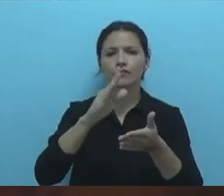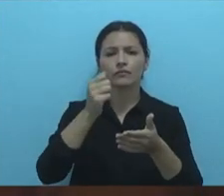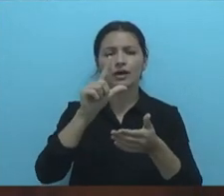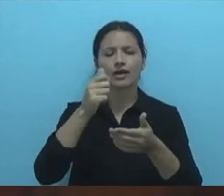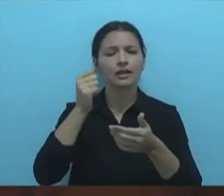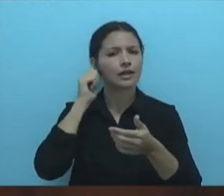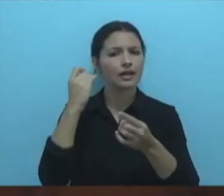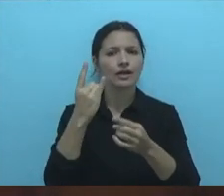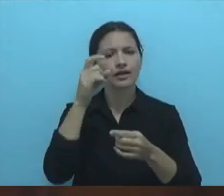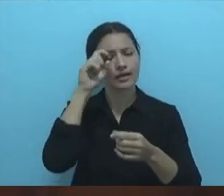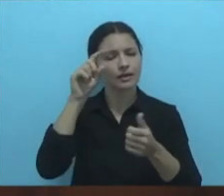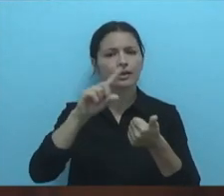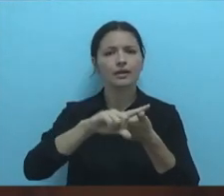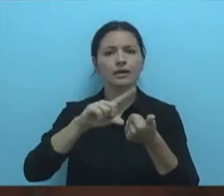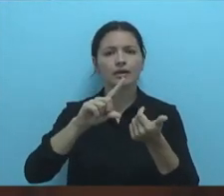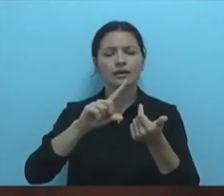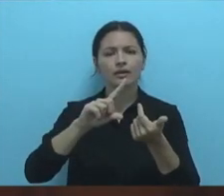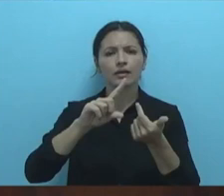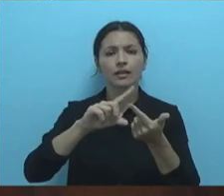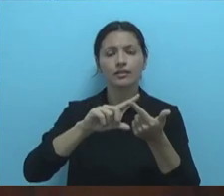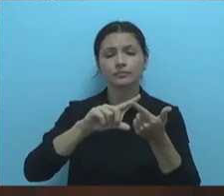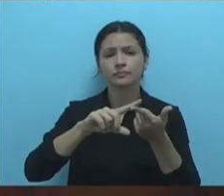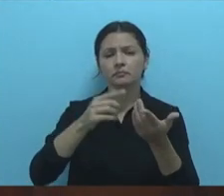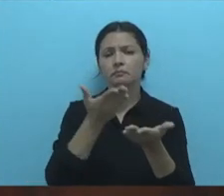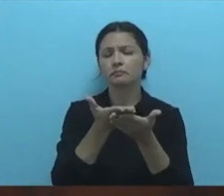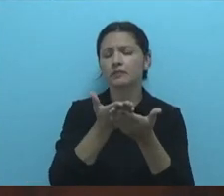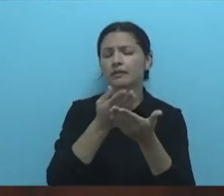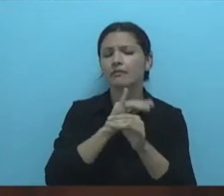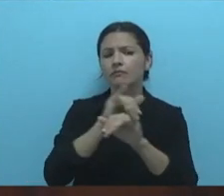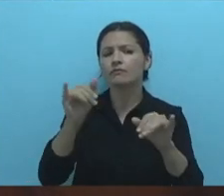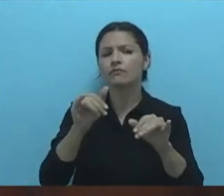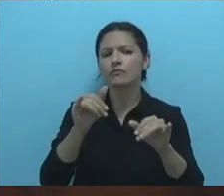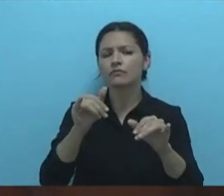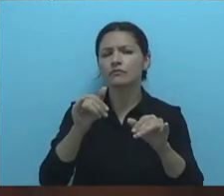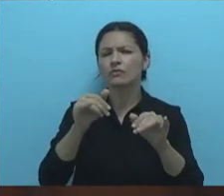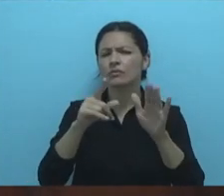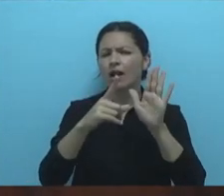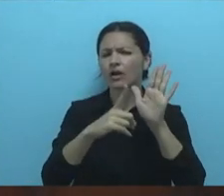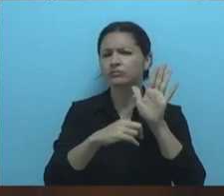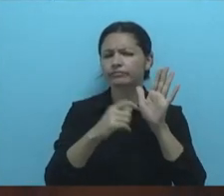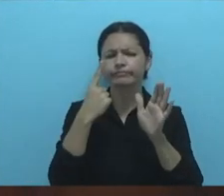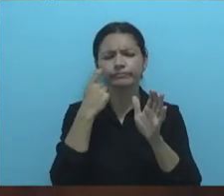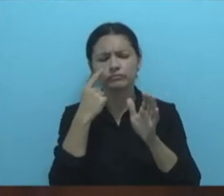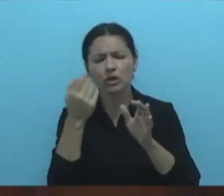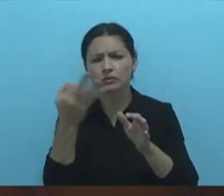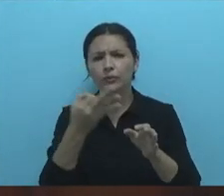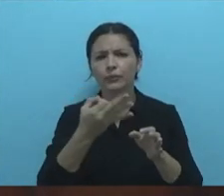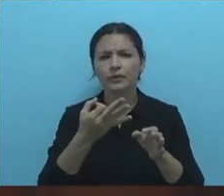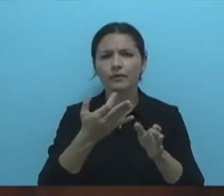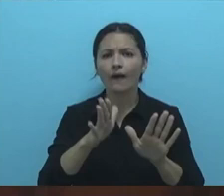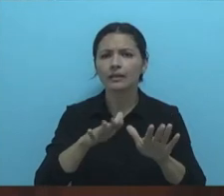del frade y palo Oliver por el cual se solicita disponga informar Cuál es el protocolo de seguridad en caso de situaciones